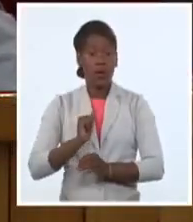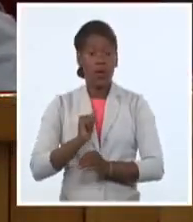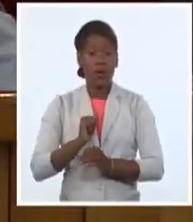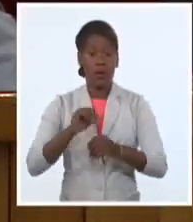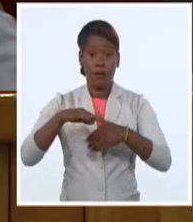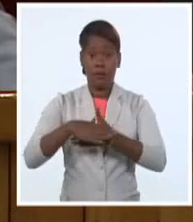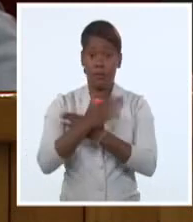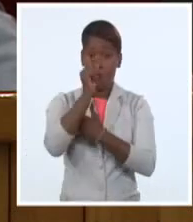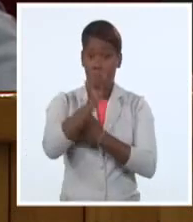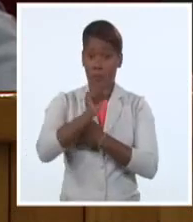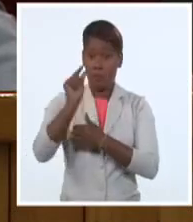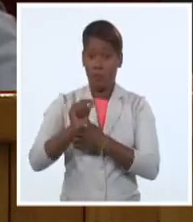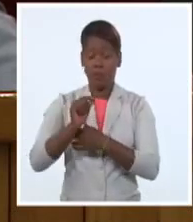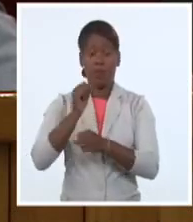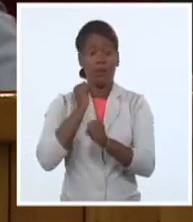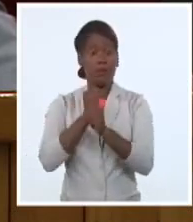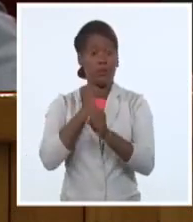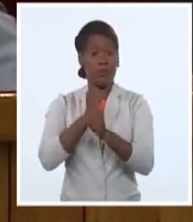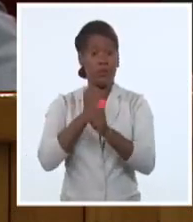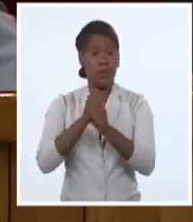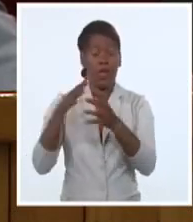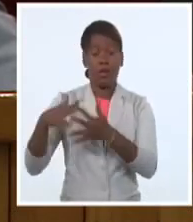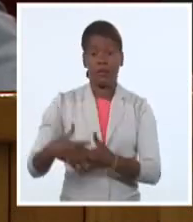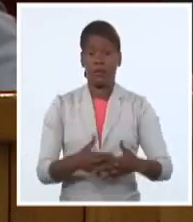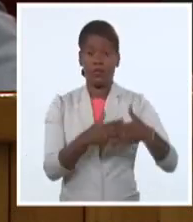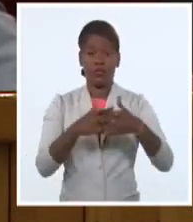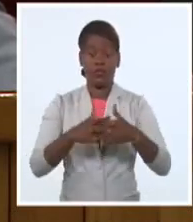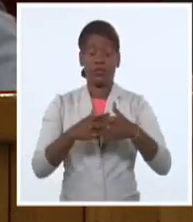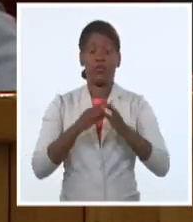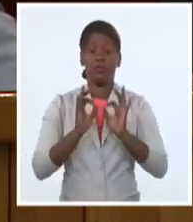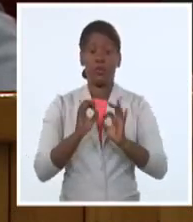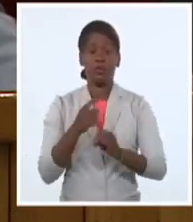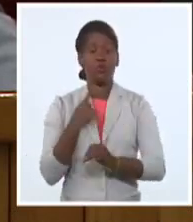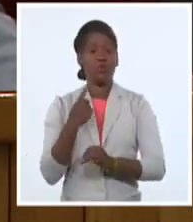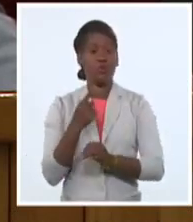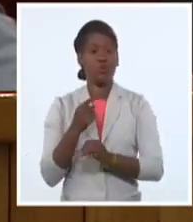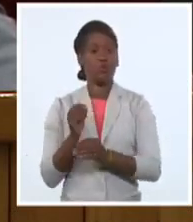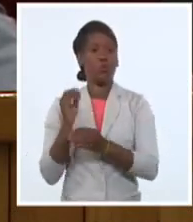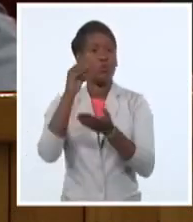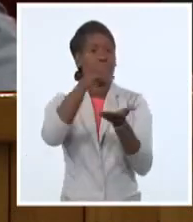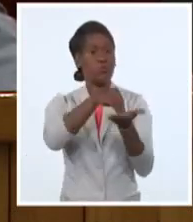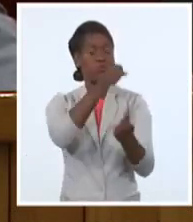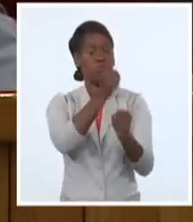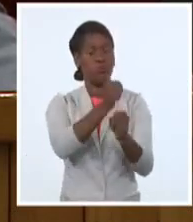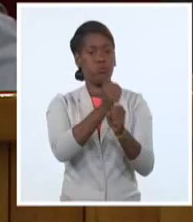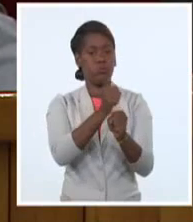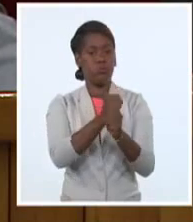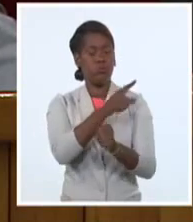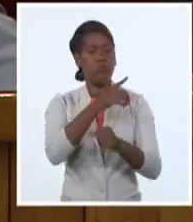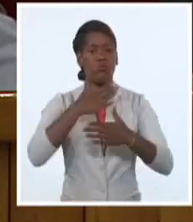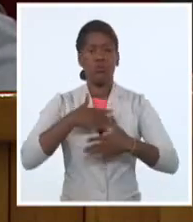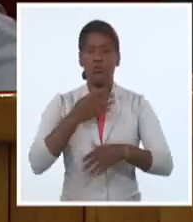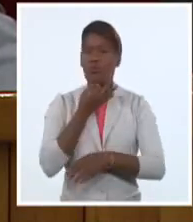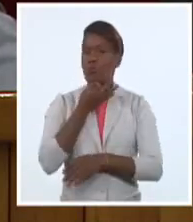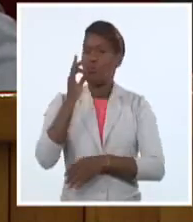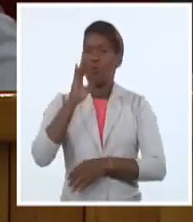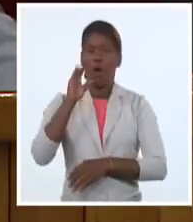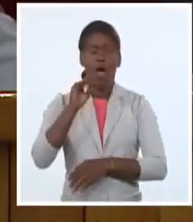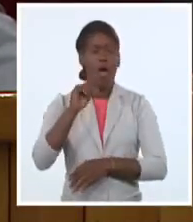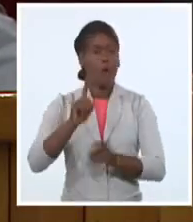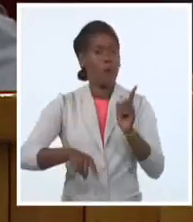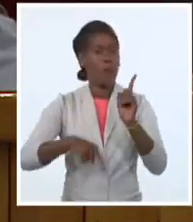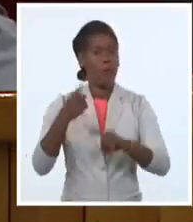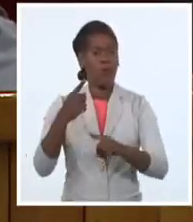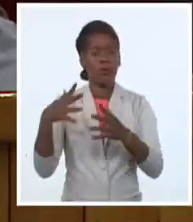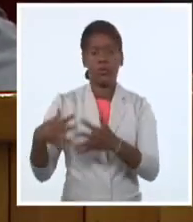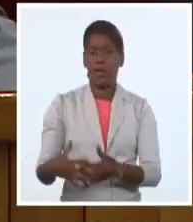siempre absolutamente limpia, aun cuando tenemos genuinas preocupaciones y criterios legítimos sobre la injusta naturaleza del sistema